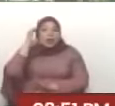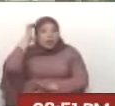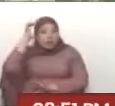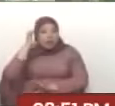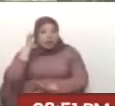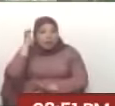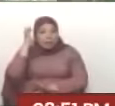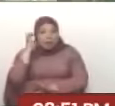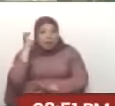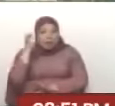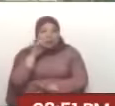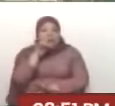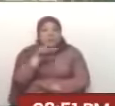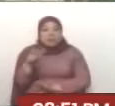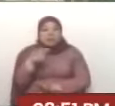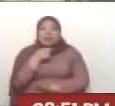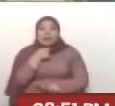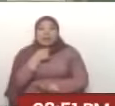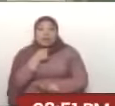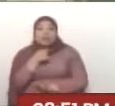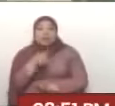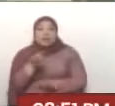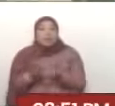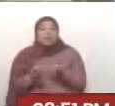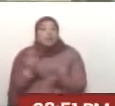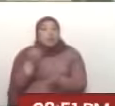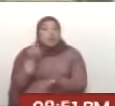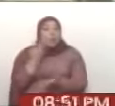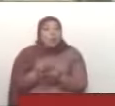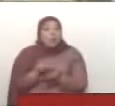sea que tenemos un repertorio grande en el tema turístico.